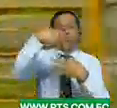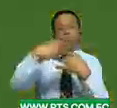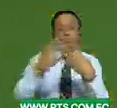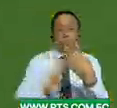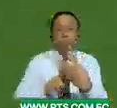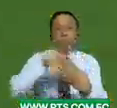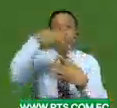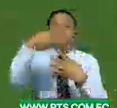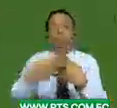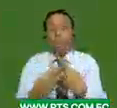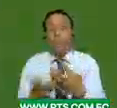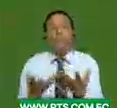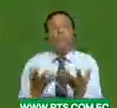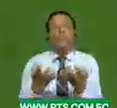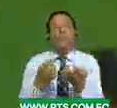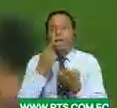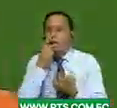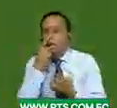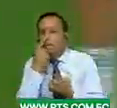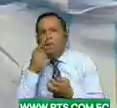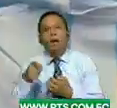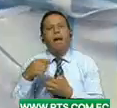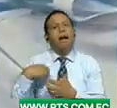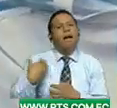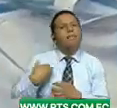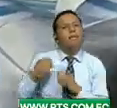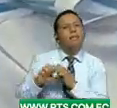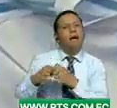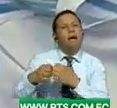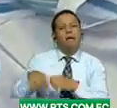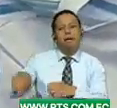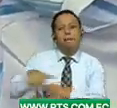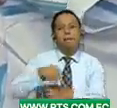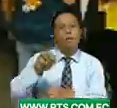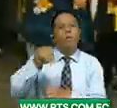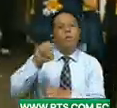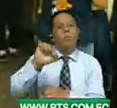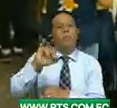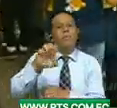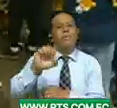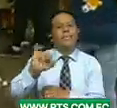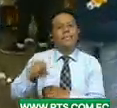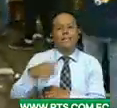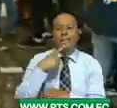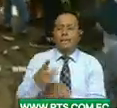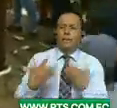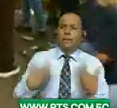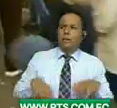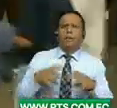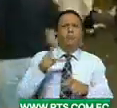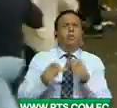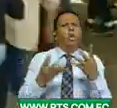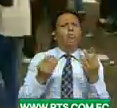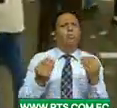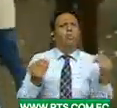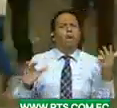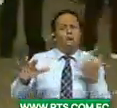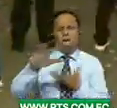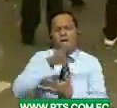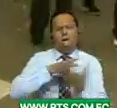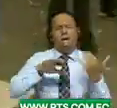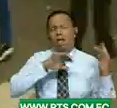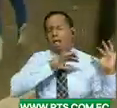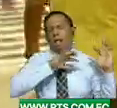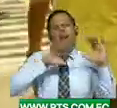ver a Argentina con su máxima figura, Lionel Messi, y al equipo de todos, formó un total alboroto y furor de los